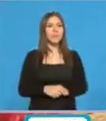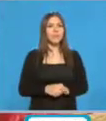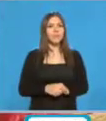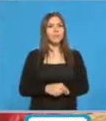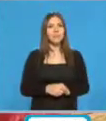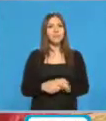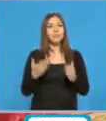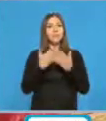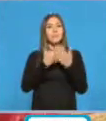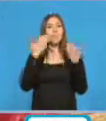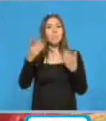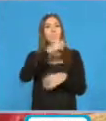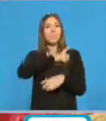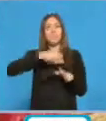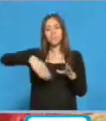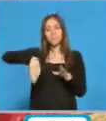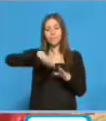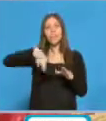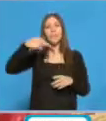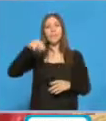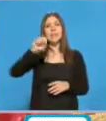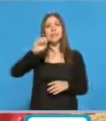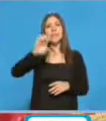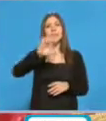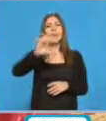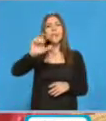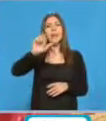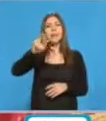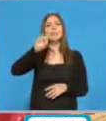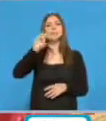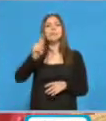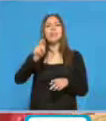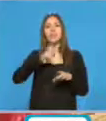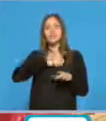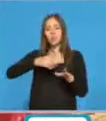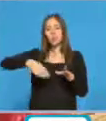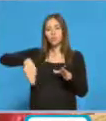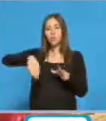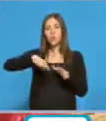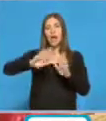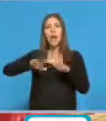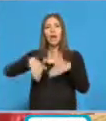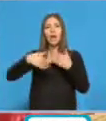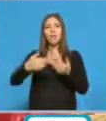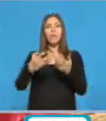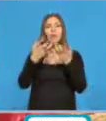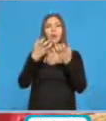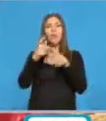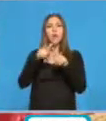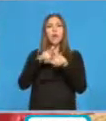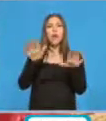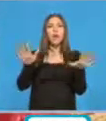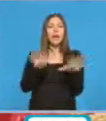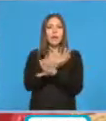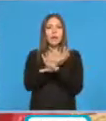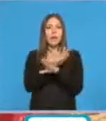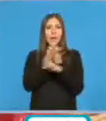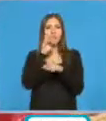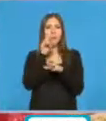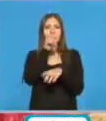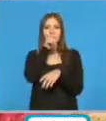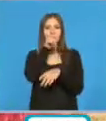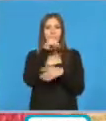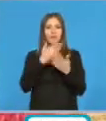hacer va a ser sellarlo. Allí en casita vamos a esperar unos 7 minutitos a que se selle totalmente. ¿Y qué es lo que voy a hacer? En este mismo